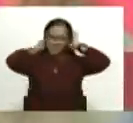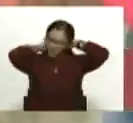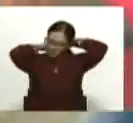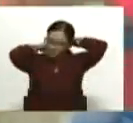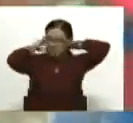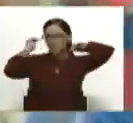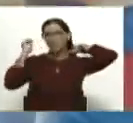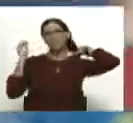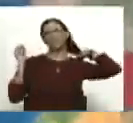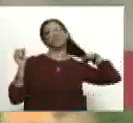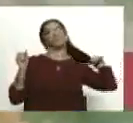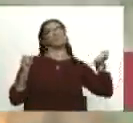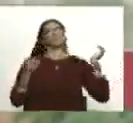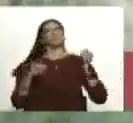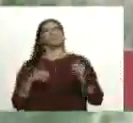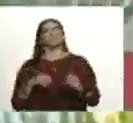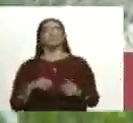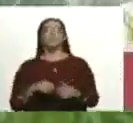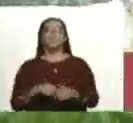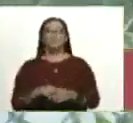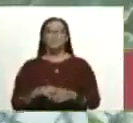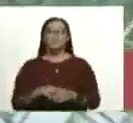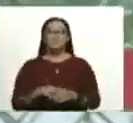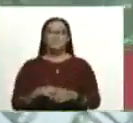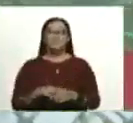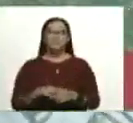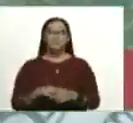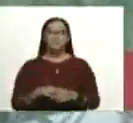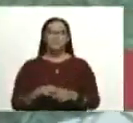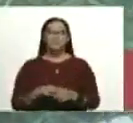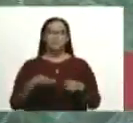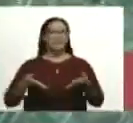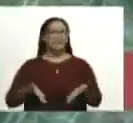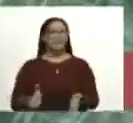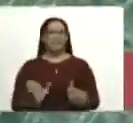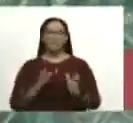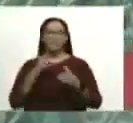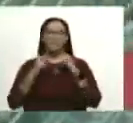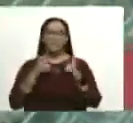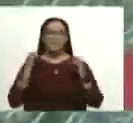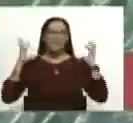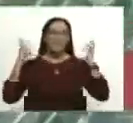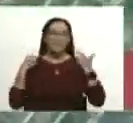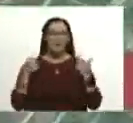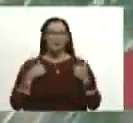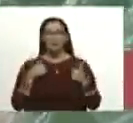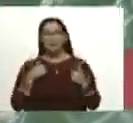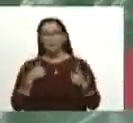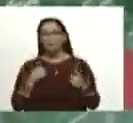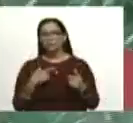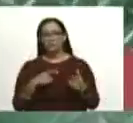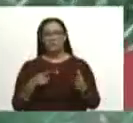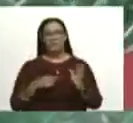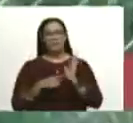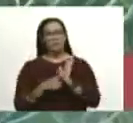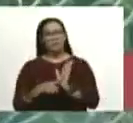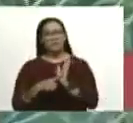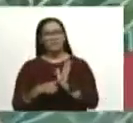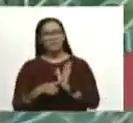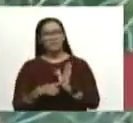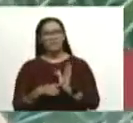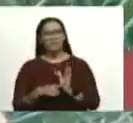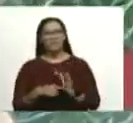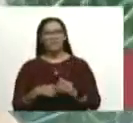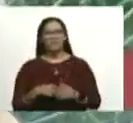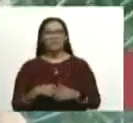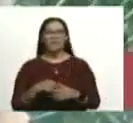ellos me adoptaron como su familia. Fíjate que desde que nació el cachorrito, yo me lo esperé así. Ella se lo presentó al